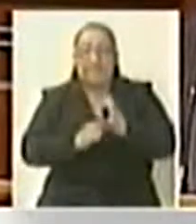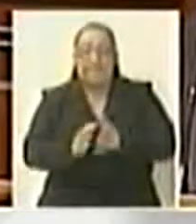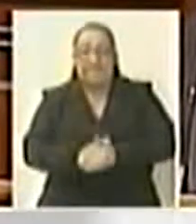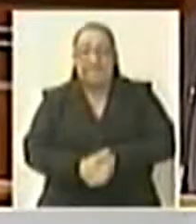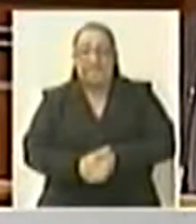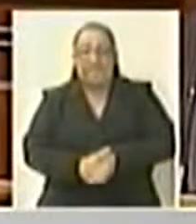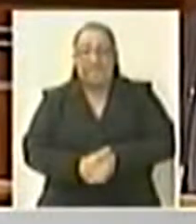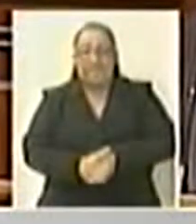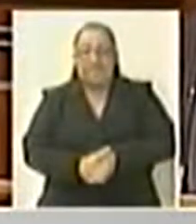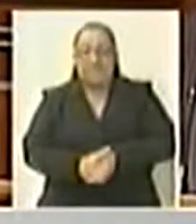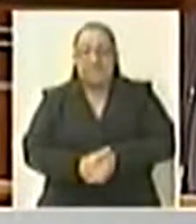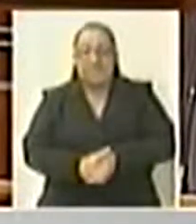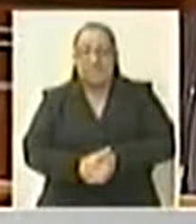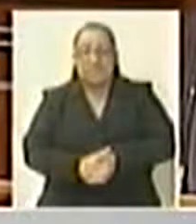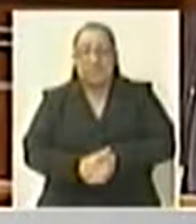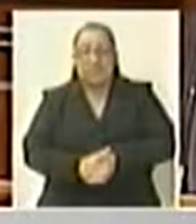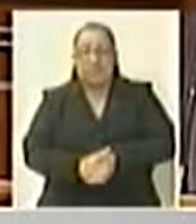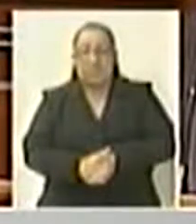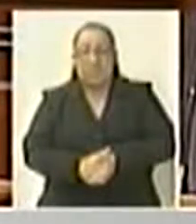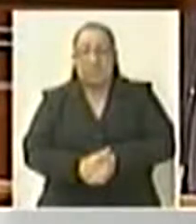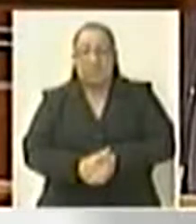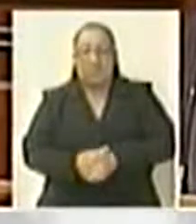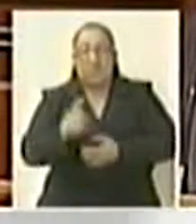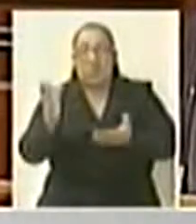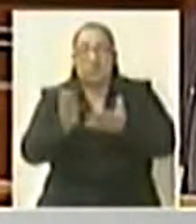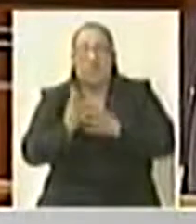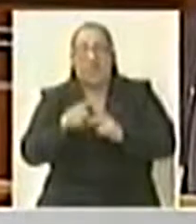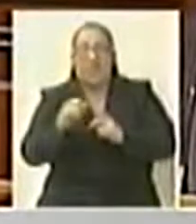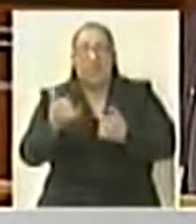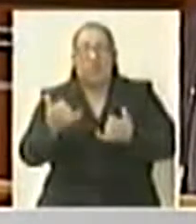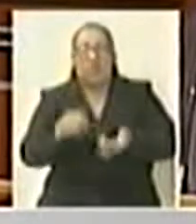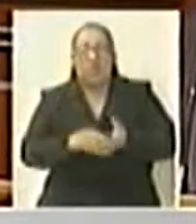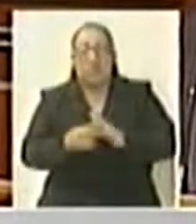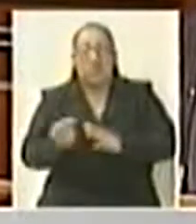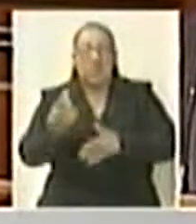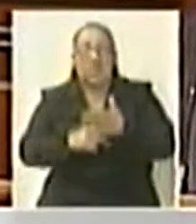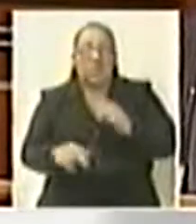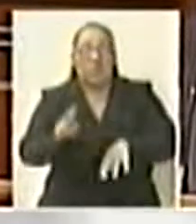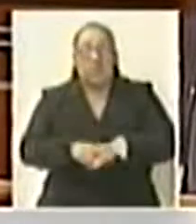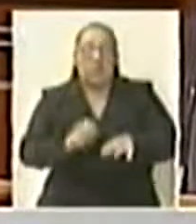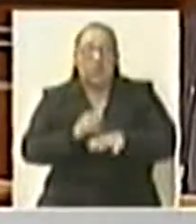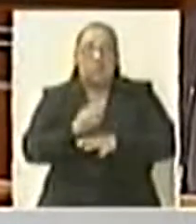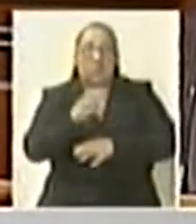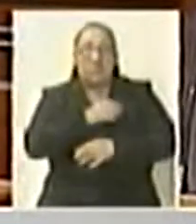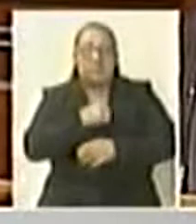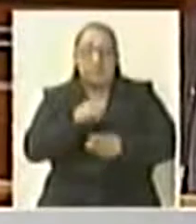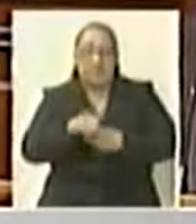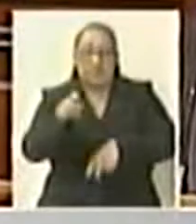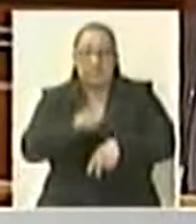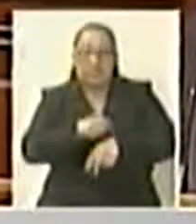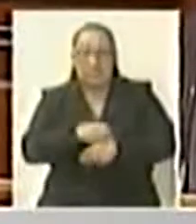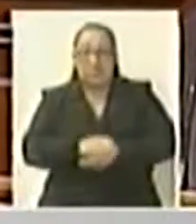financiero de un estudio técnico actuarial, que es lo que recomendó el Ejecutivo en esa